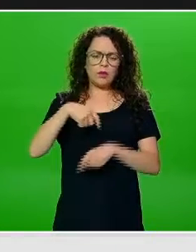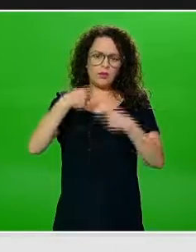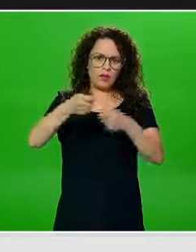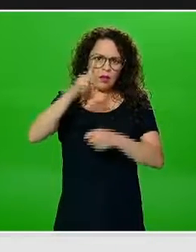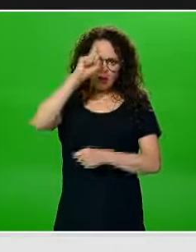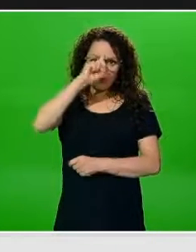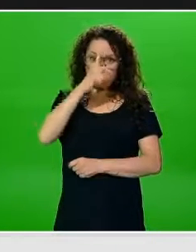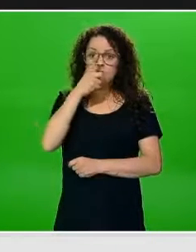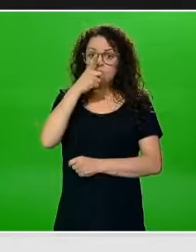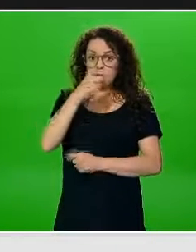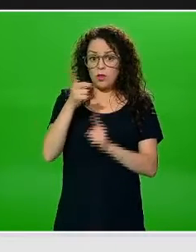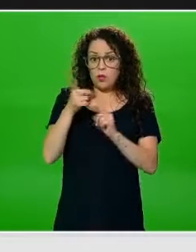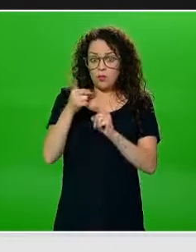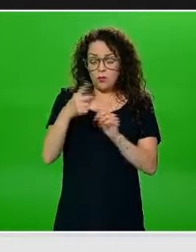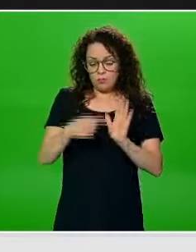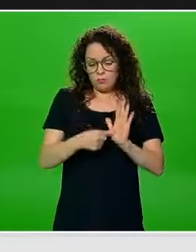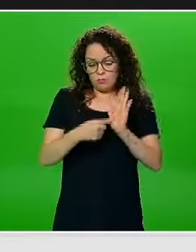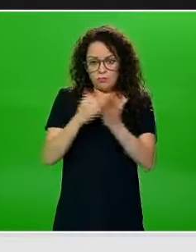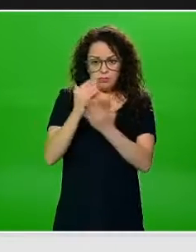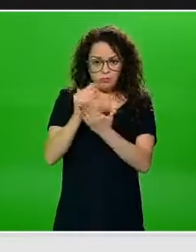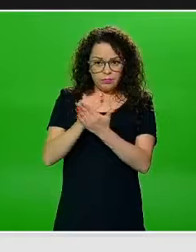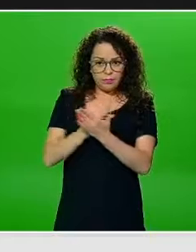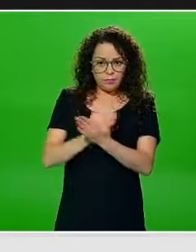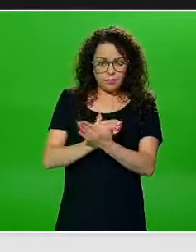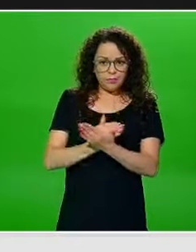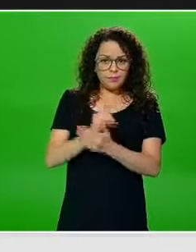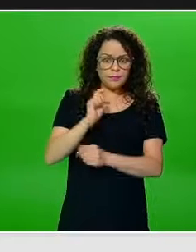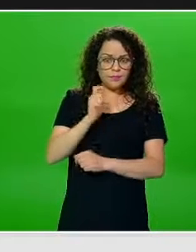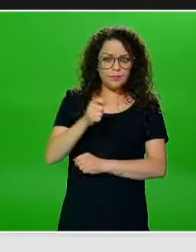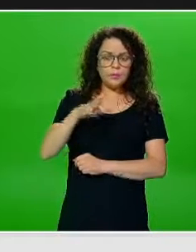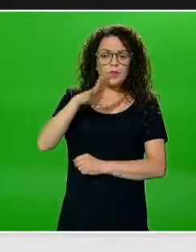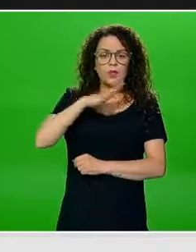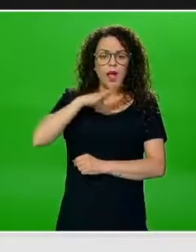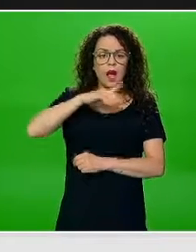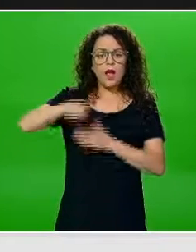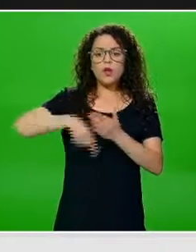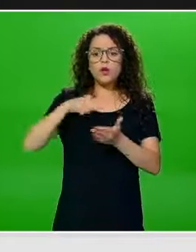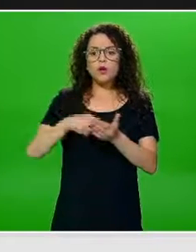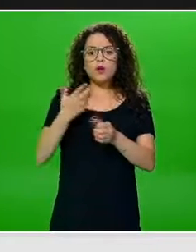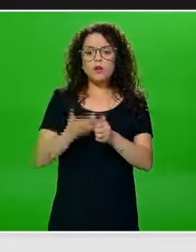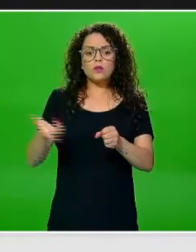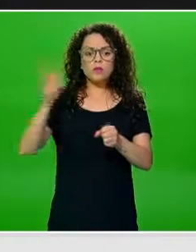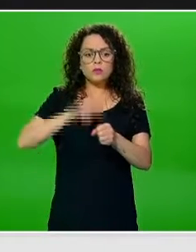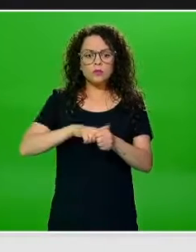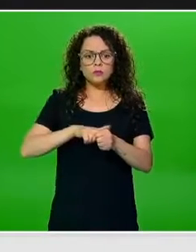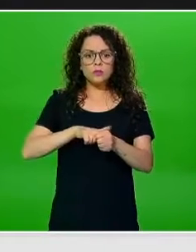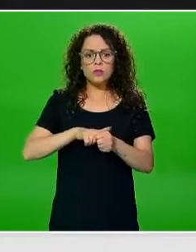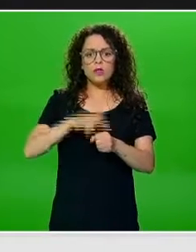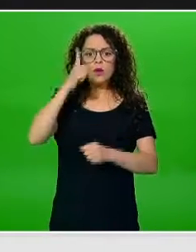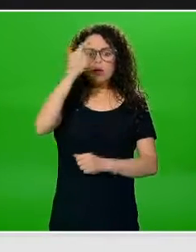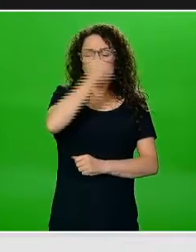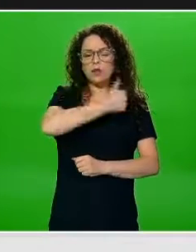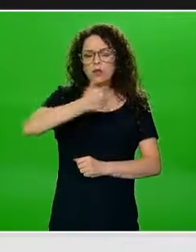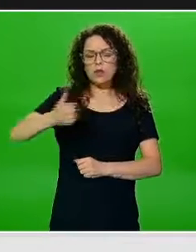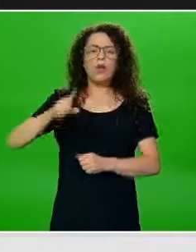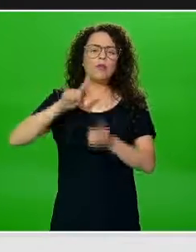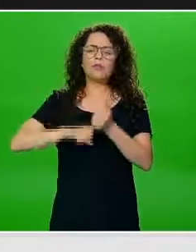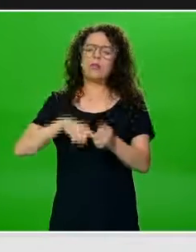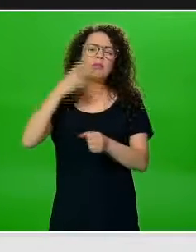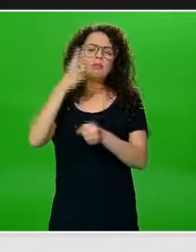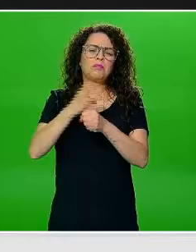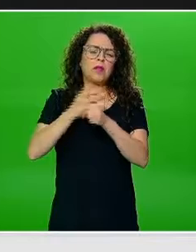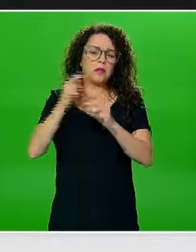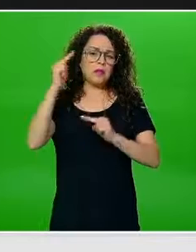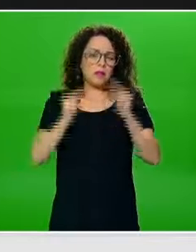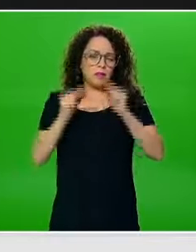el lineamiento es que recordemos, tenemos las unidades médicas, o sea, los hospitales como tal, segundo y tercer nivel de atención, que ya